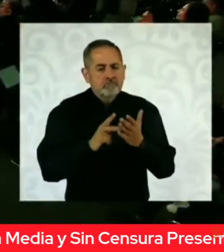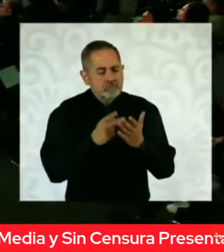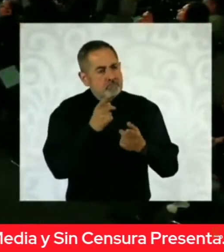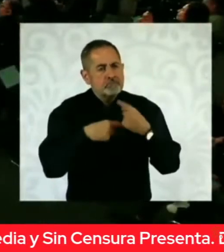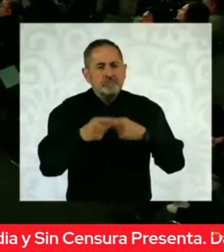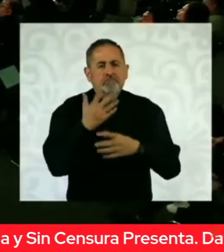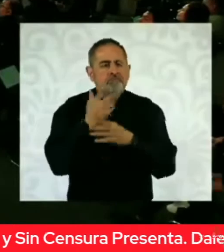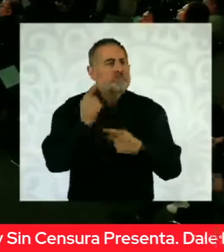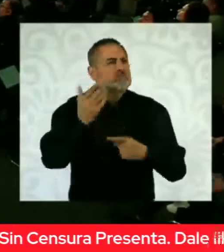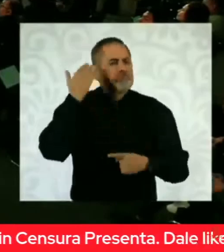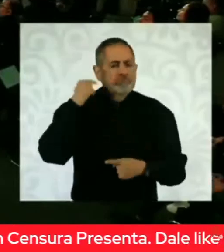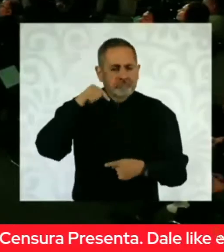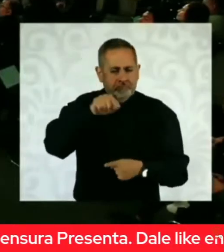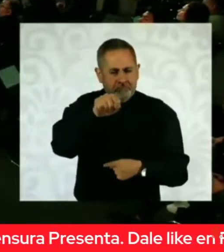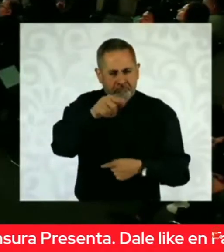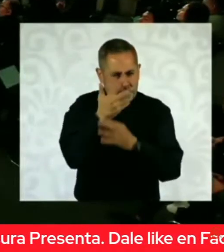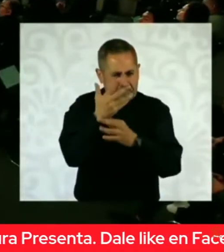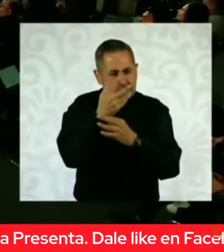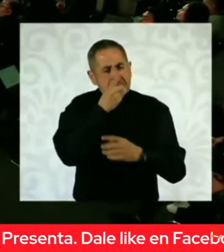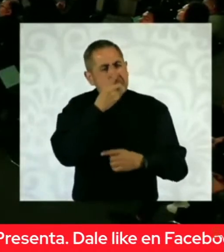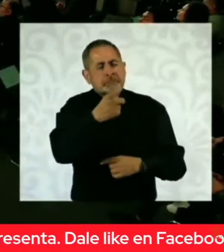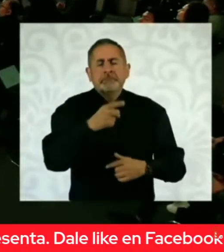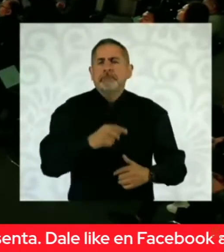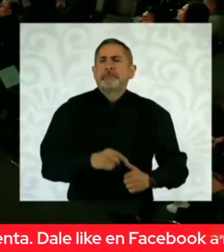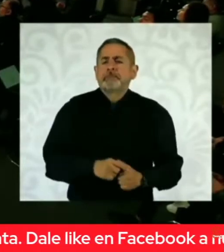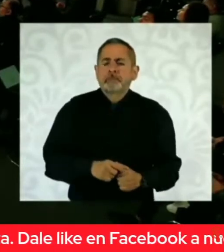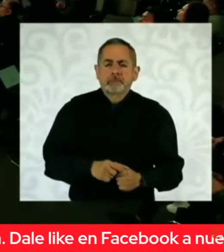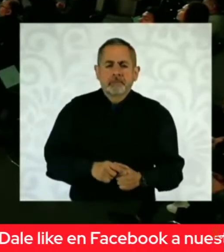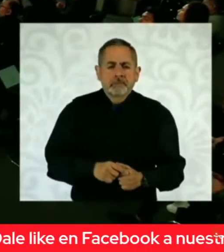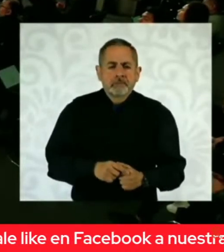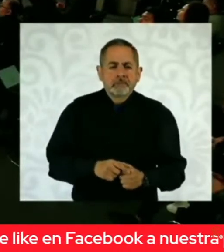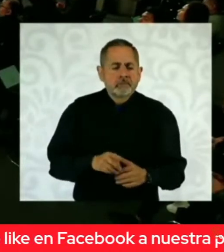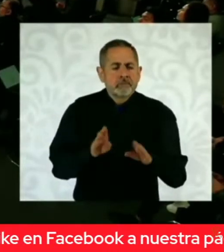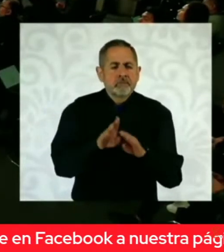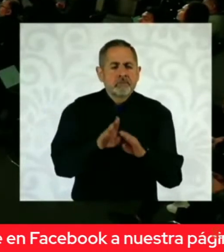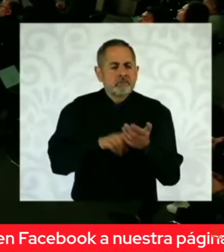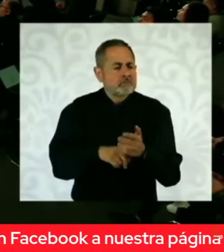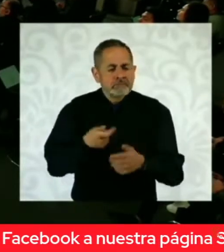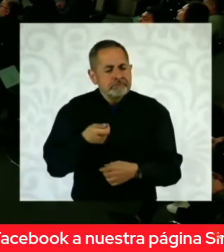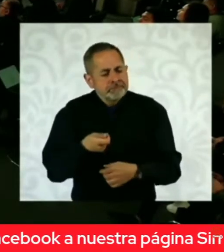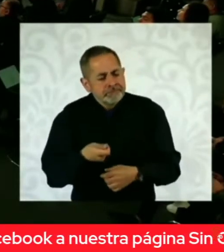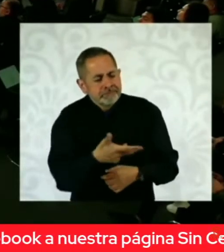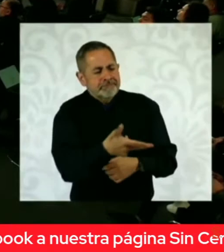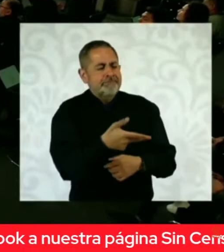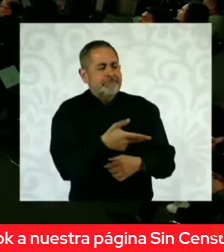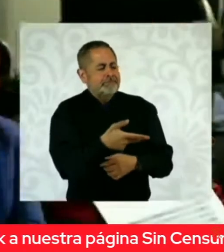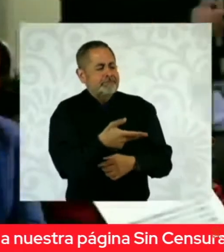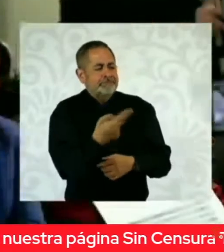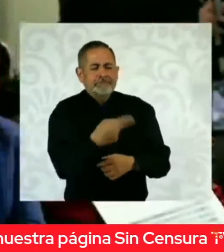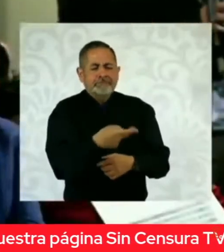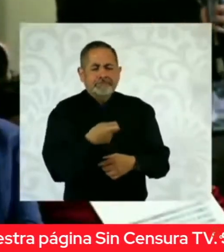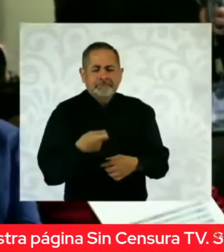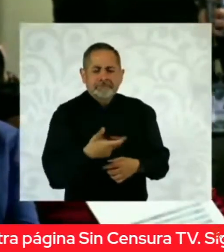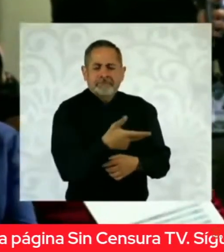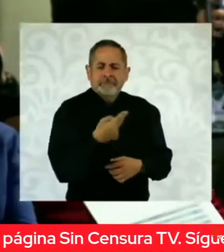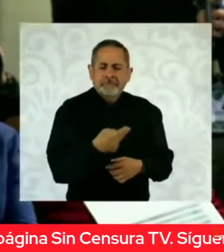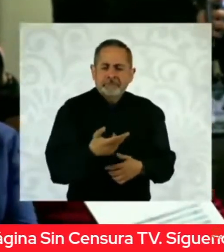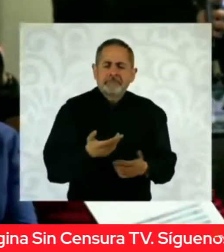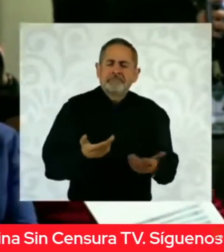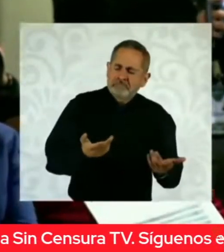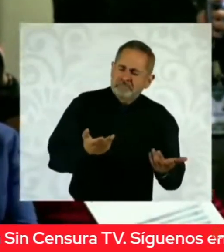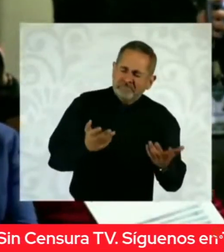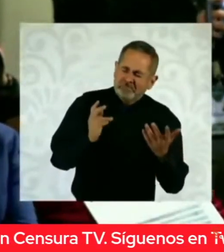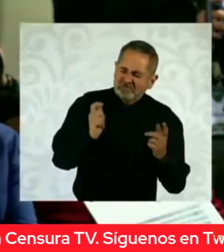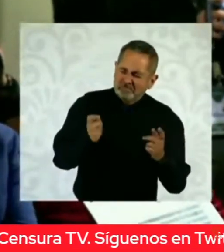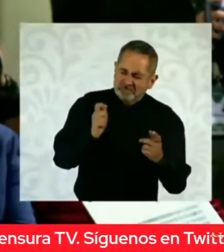retomando sus palabras de hace unos días aquí en la Mañanera del Pueblo, usted decía, ¿cómo se le llama a? Y yo pregunto, ¿cómo se le